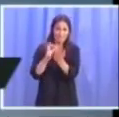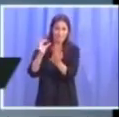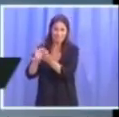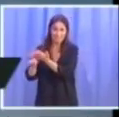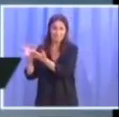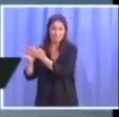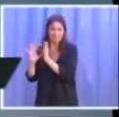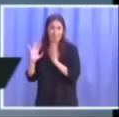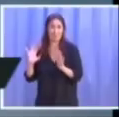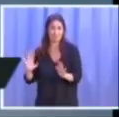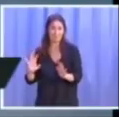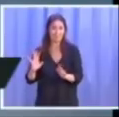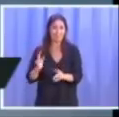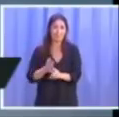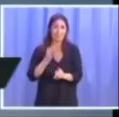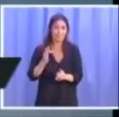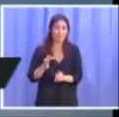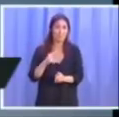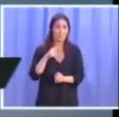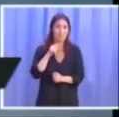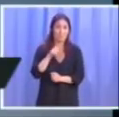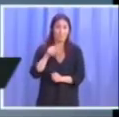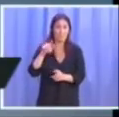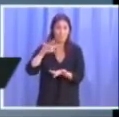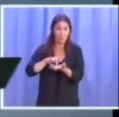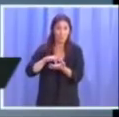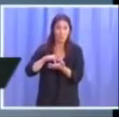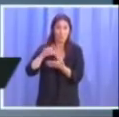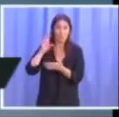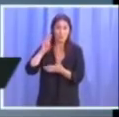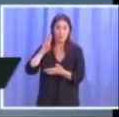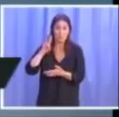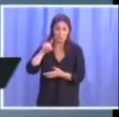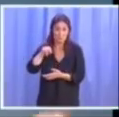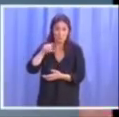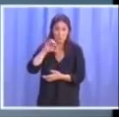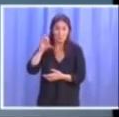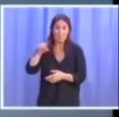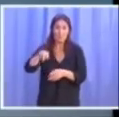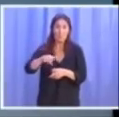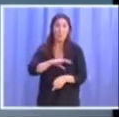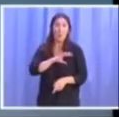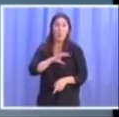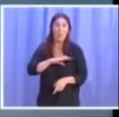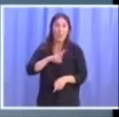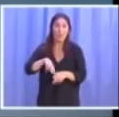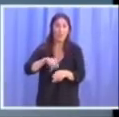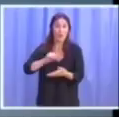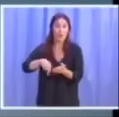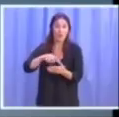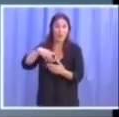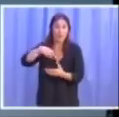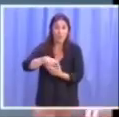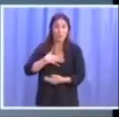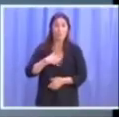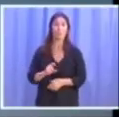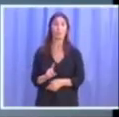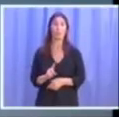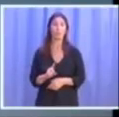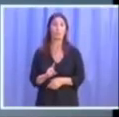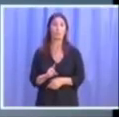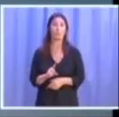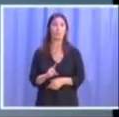actuando mientras usted fue nada más y nada menos que concejal de contratación en el ayuntamiento.